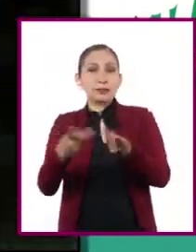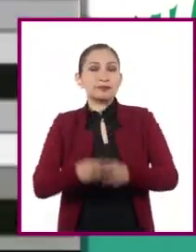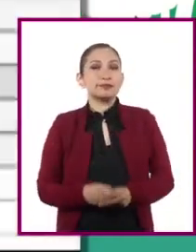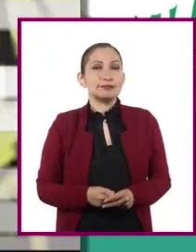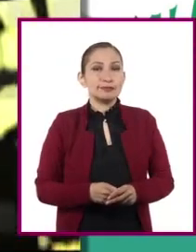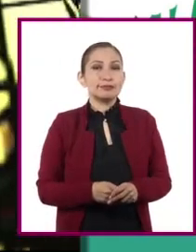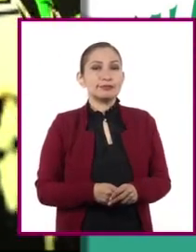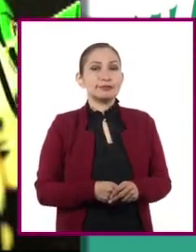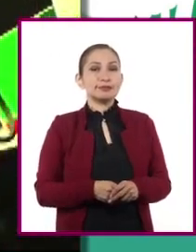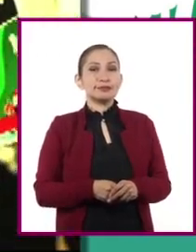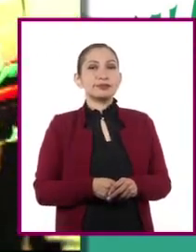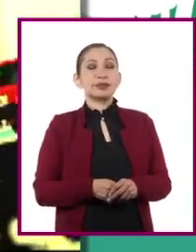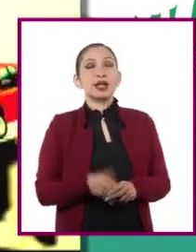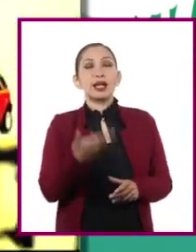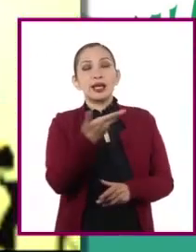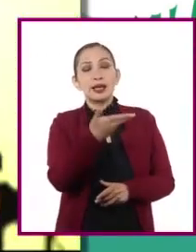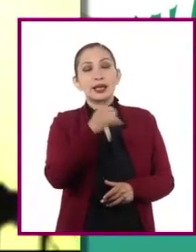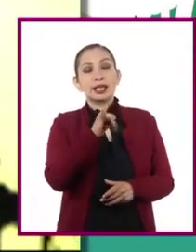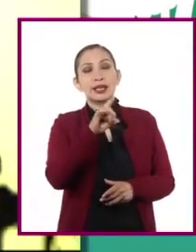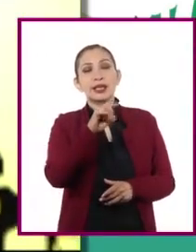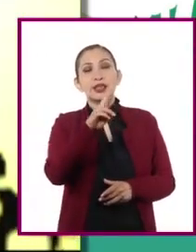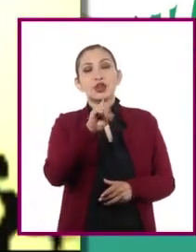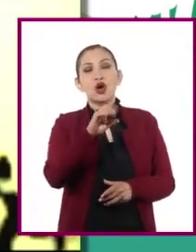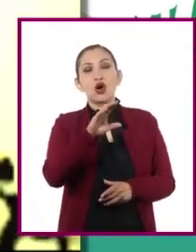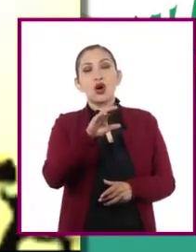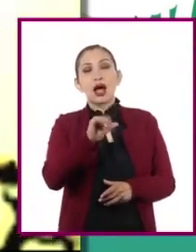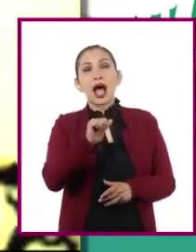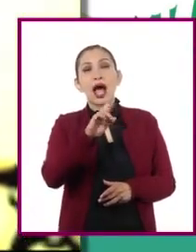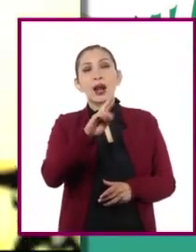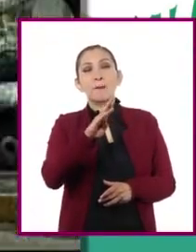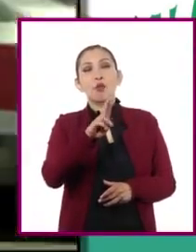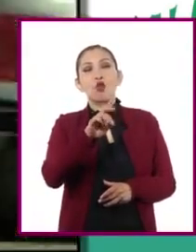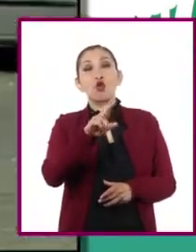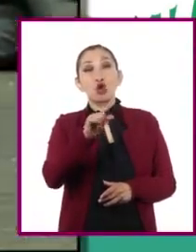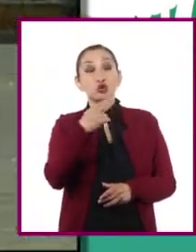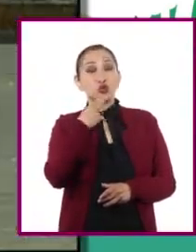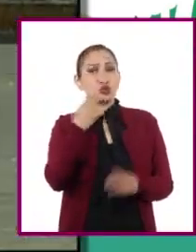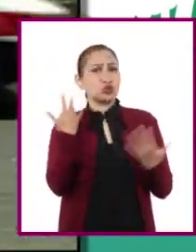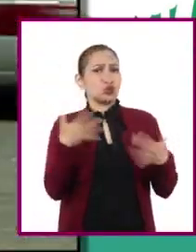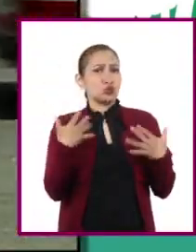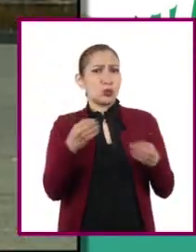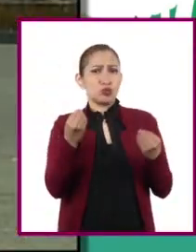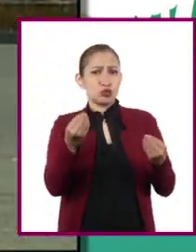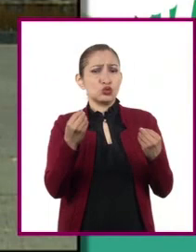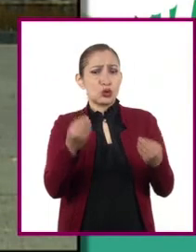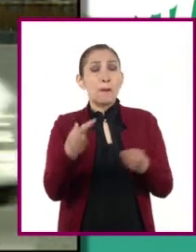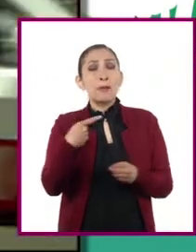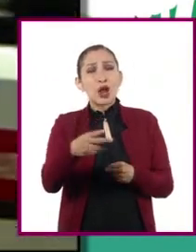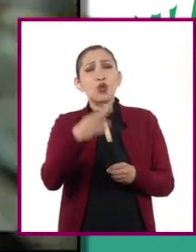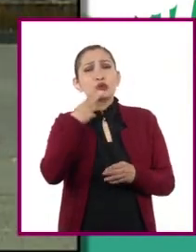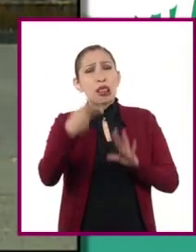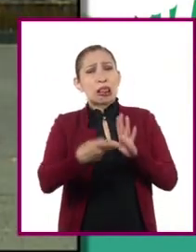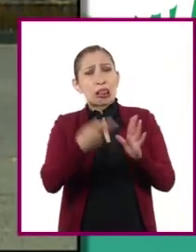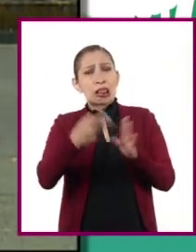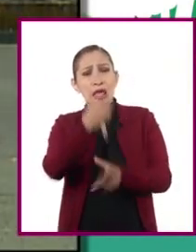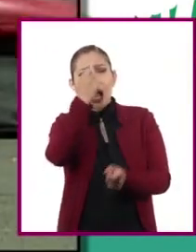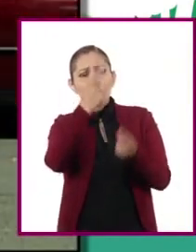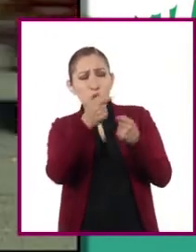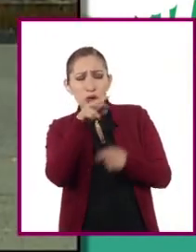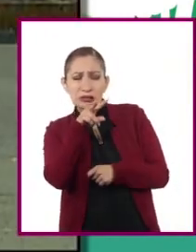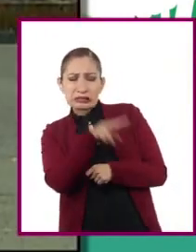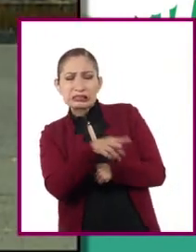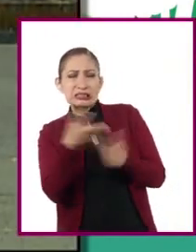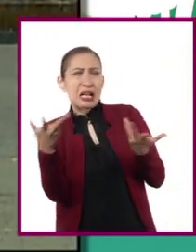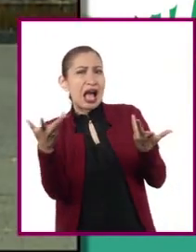distribución. Los hidrocarburos son realmente útiles. Sin embargo, el uso intensivo de algunos de